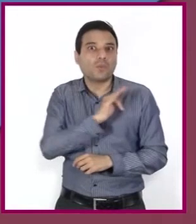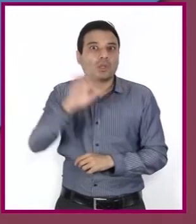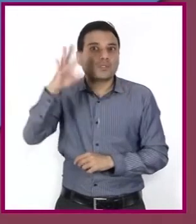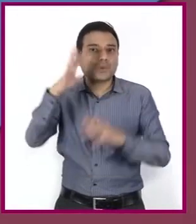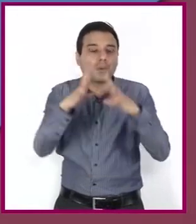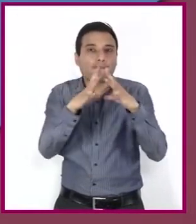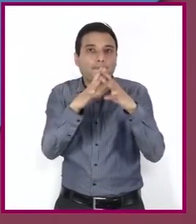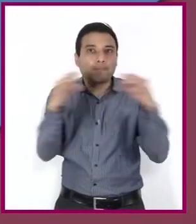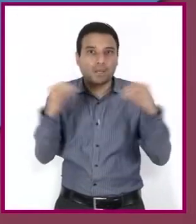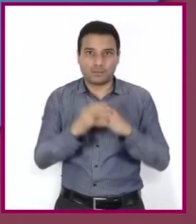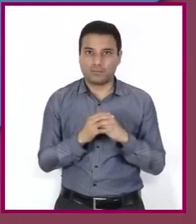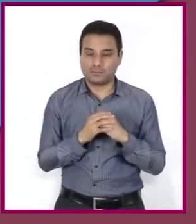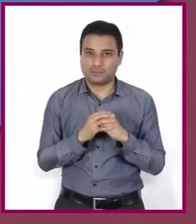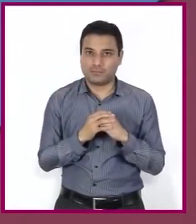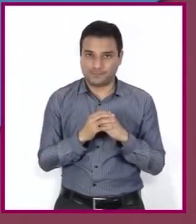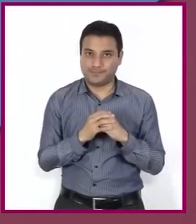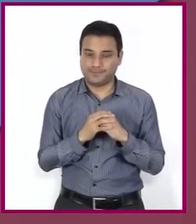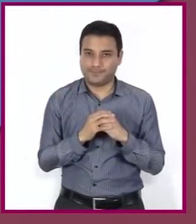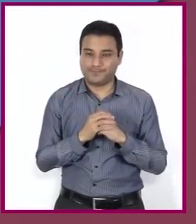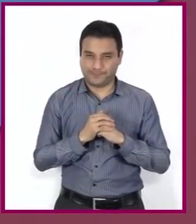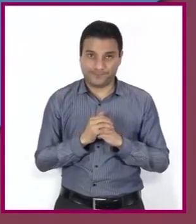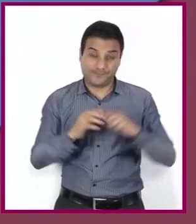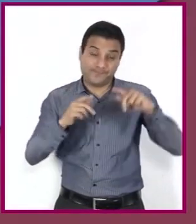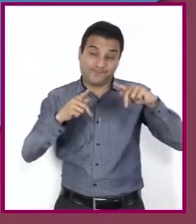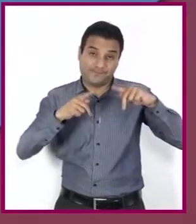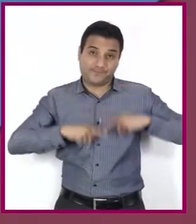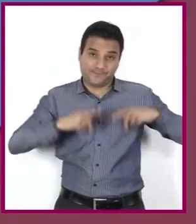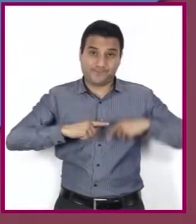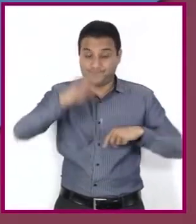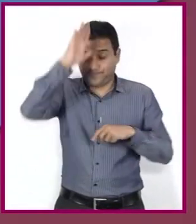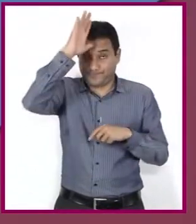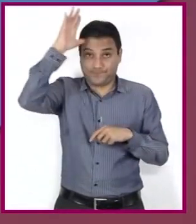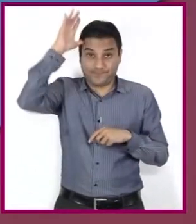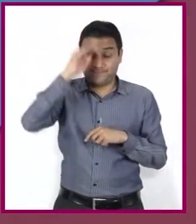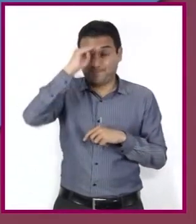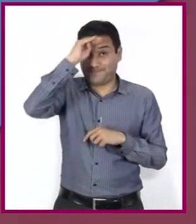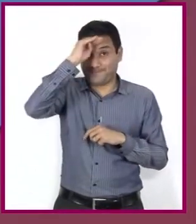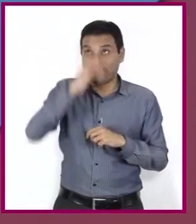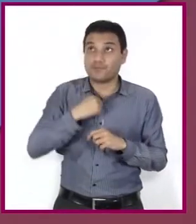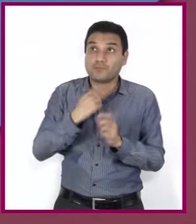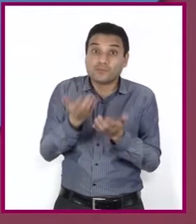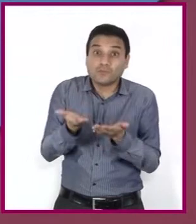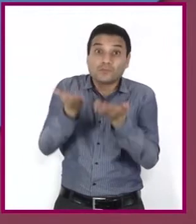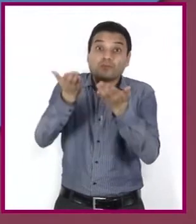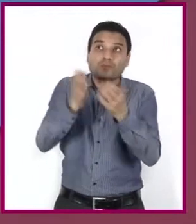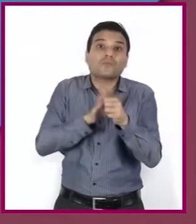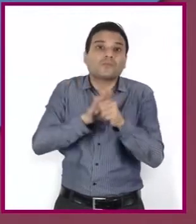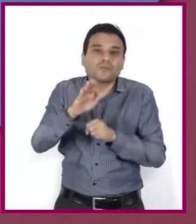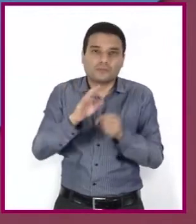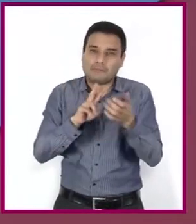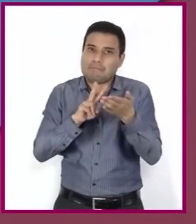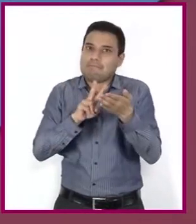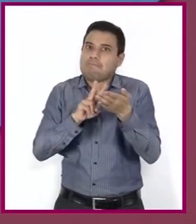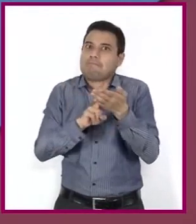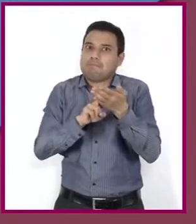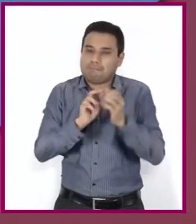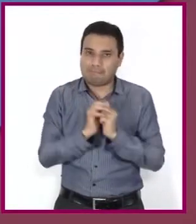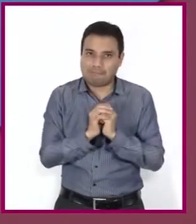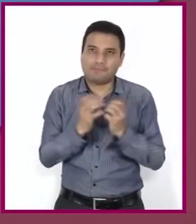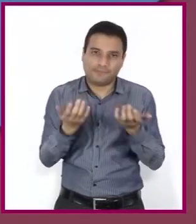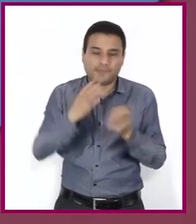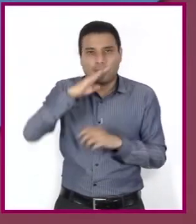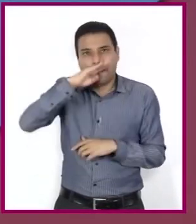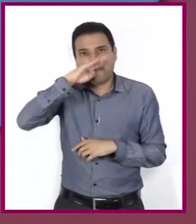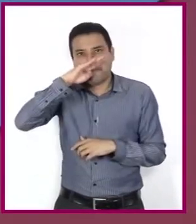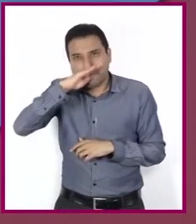Sin embargo, a los dioses, pensaban los mexicas en aquel entonces, solo se les podía ofrecer lo más valioso que existiera. Y si bien recursos como el maíz